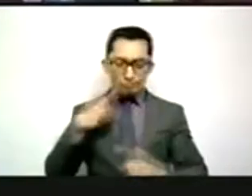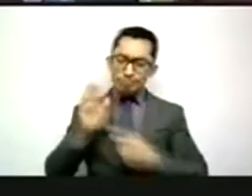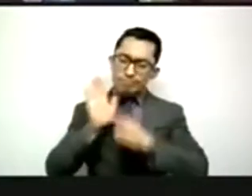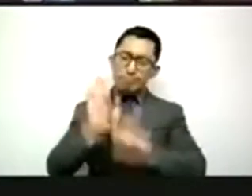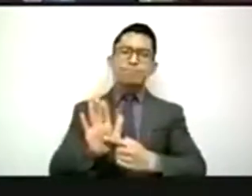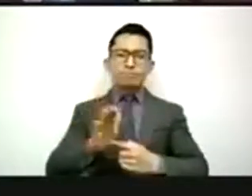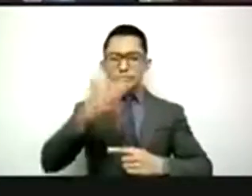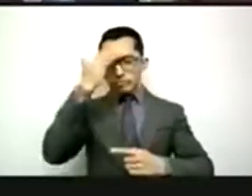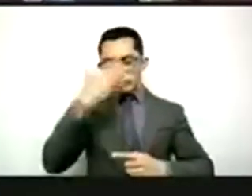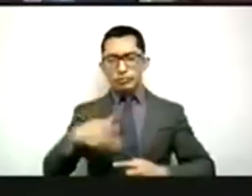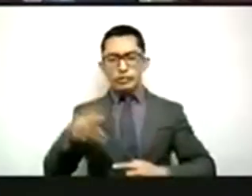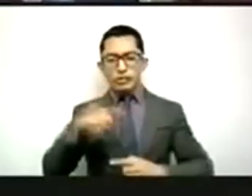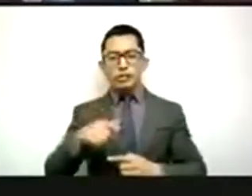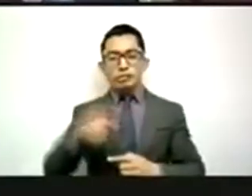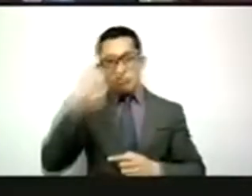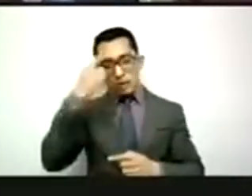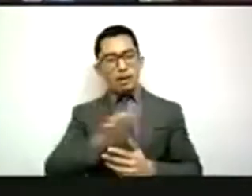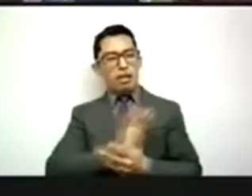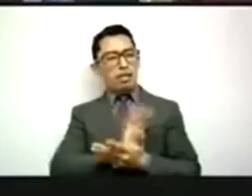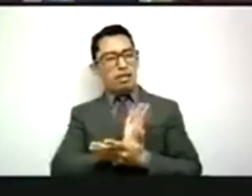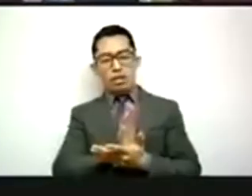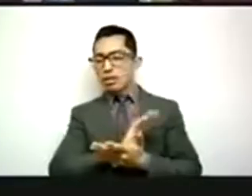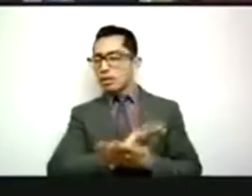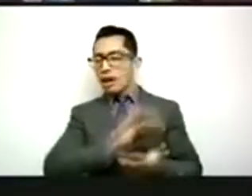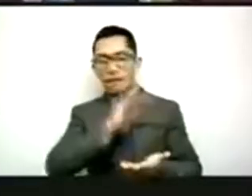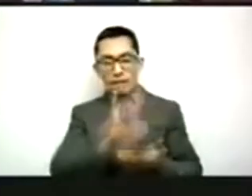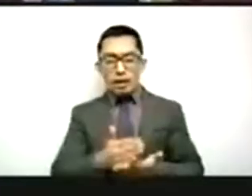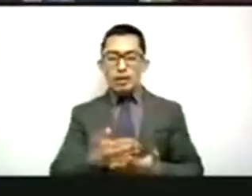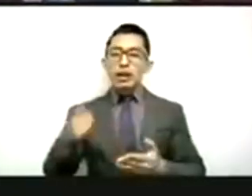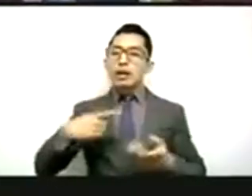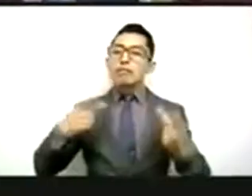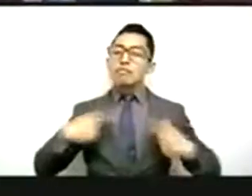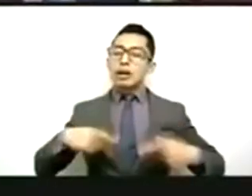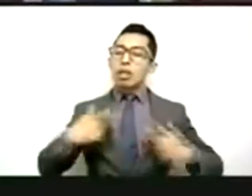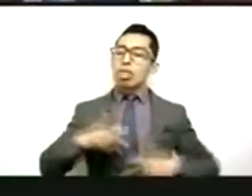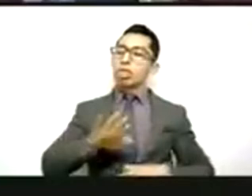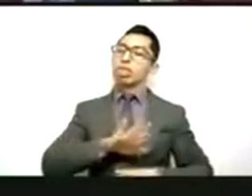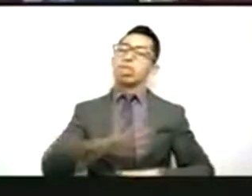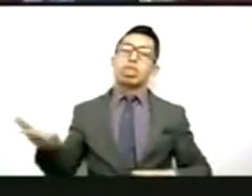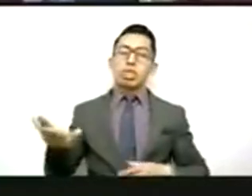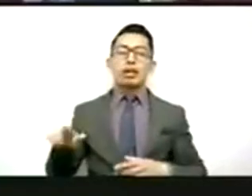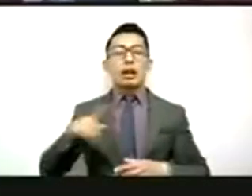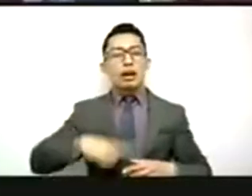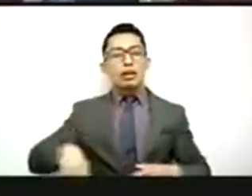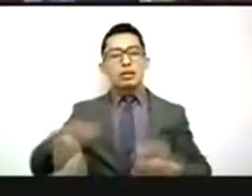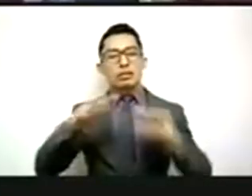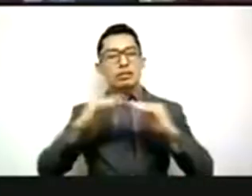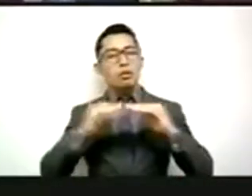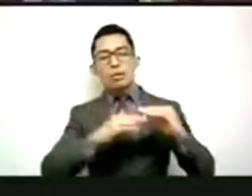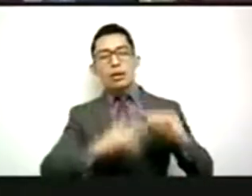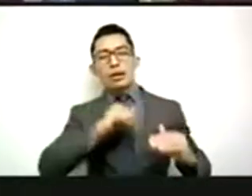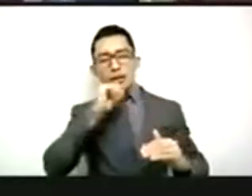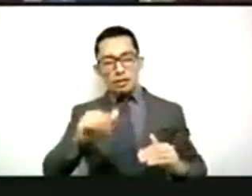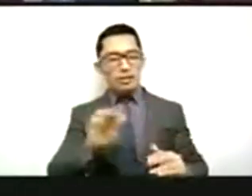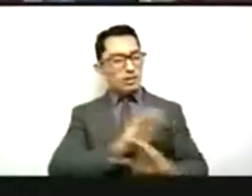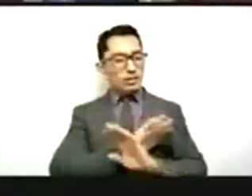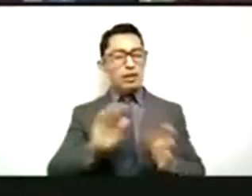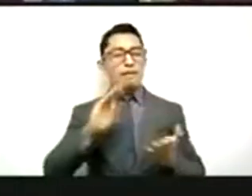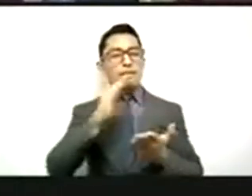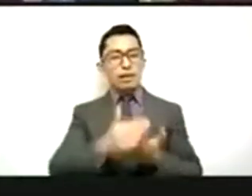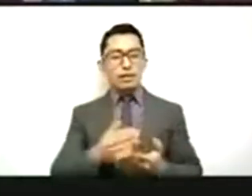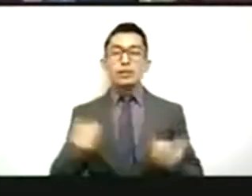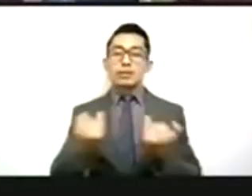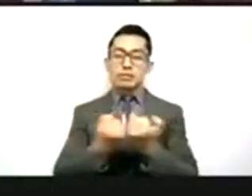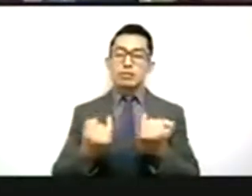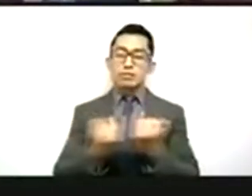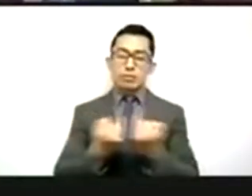con esta discriminación, con la exclusión, con la desigualdad y, por supuesto, la violencia